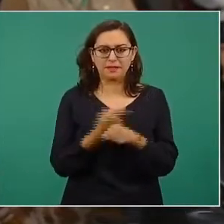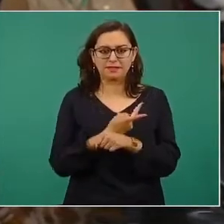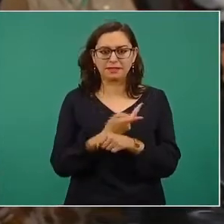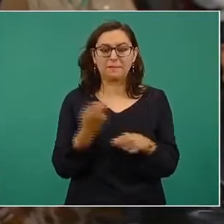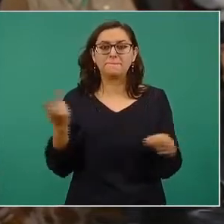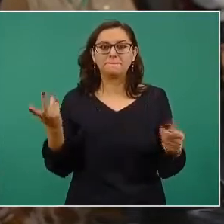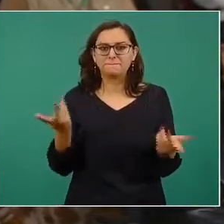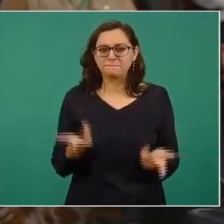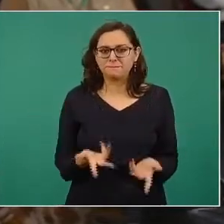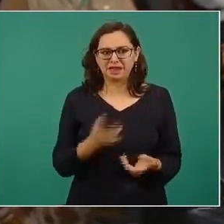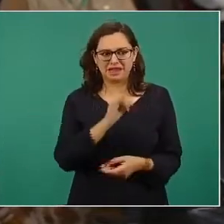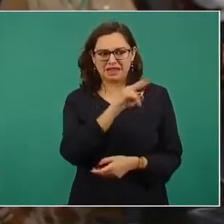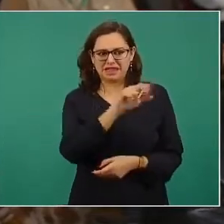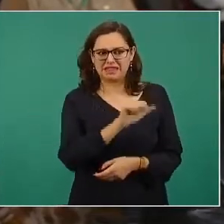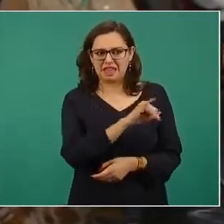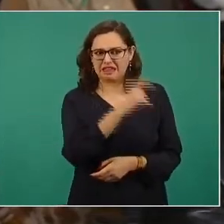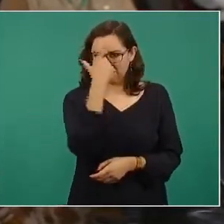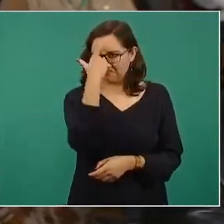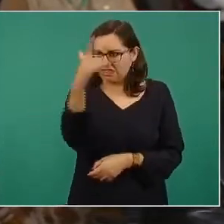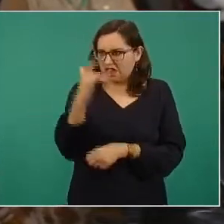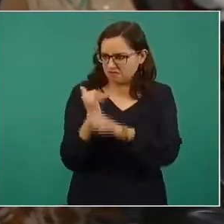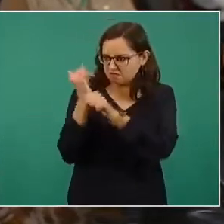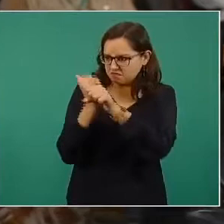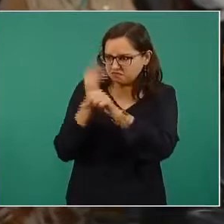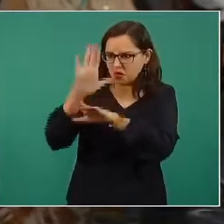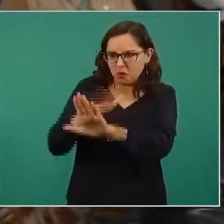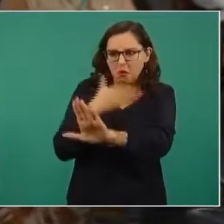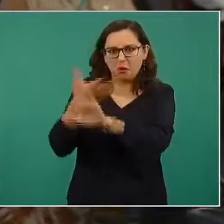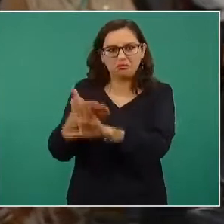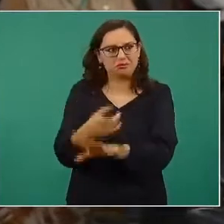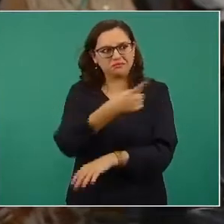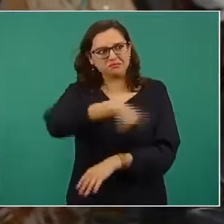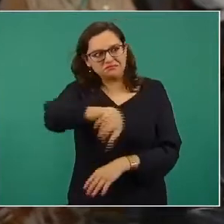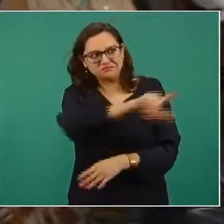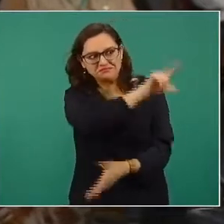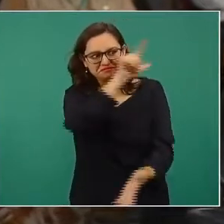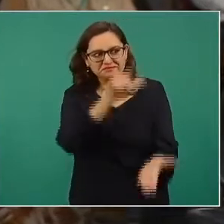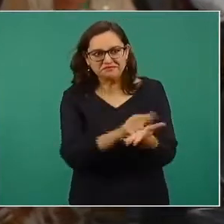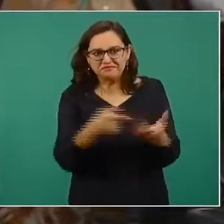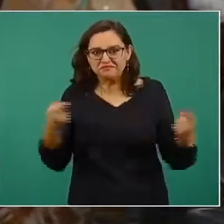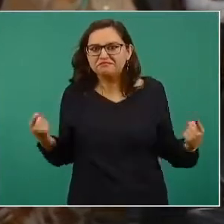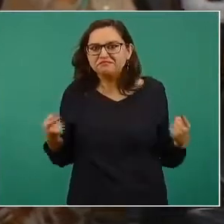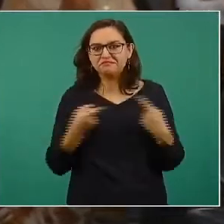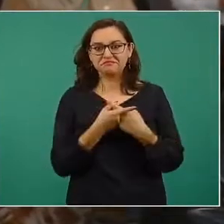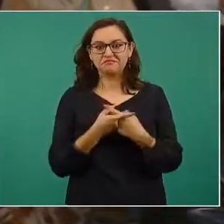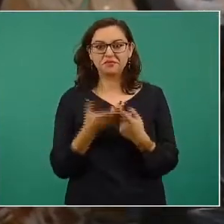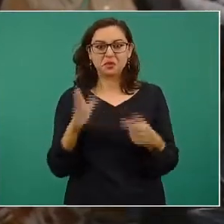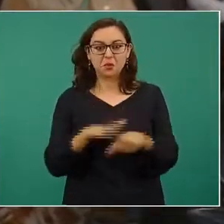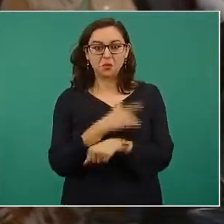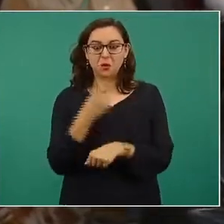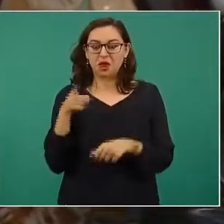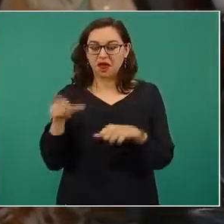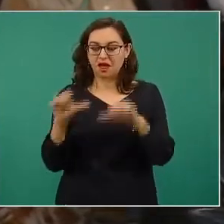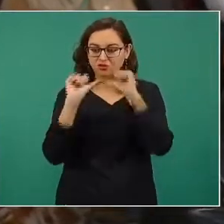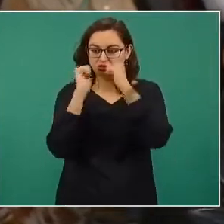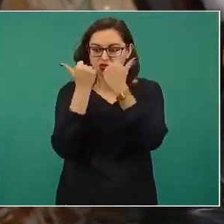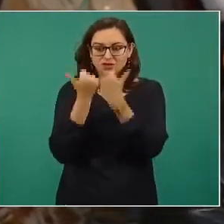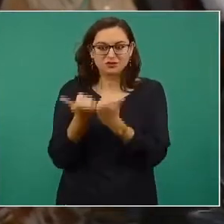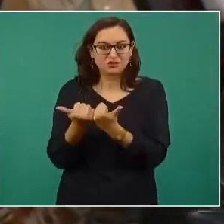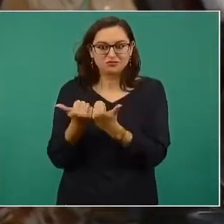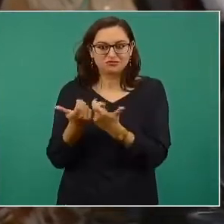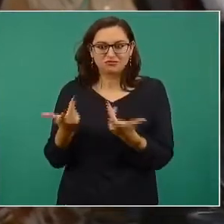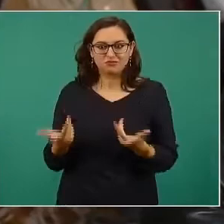O sea, ya que no tiene sustento legal, porque Mexicanos contra la Corrupción es una persona moral, no es una persona física,